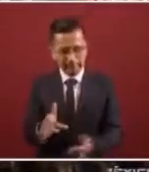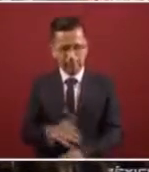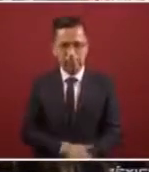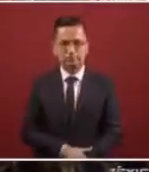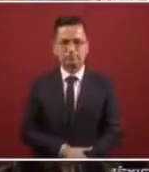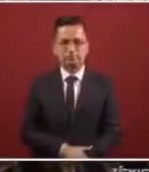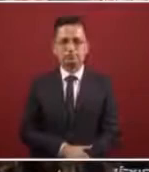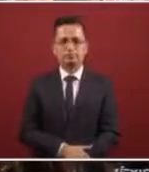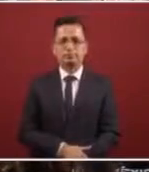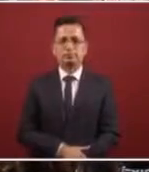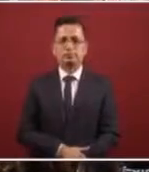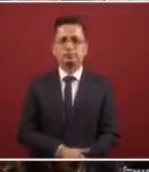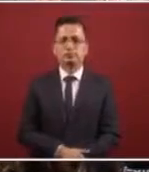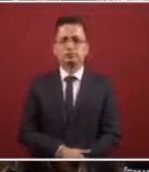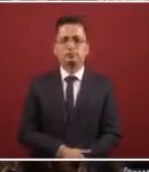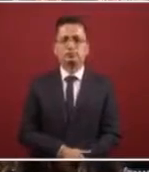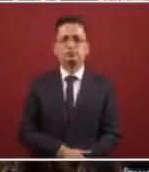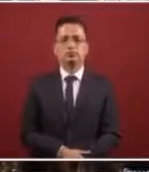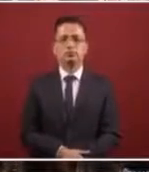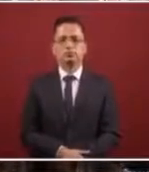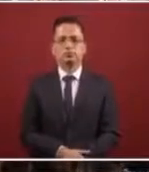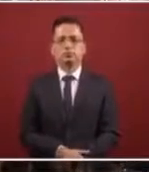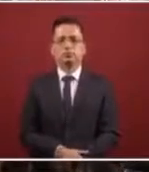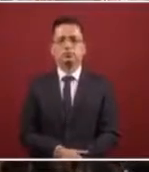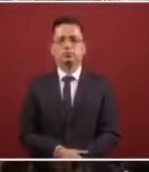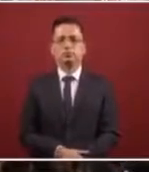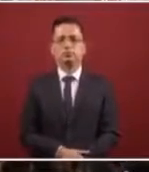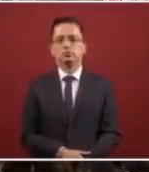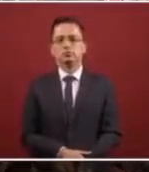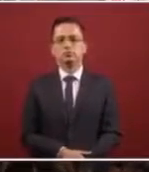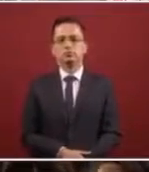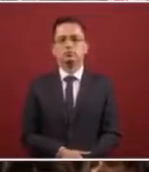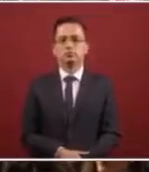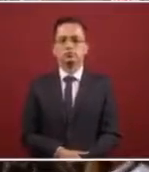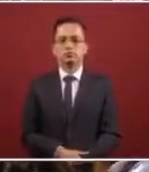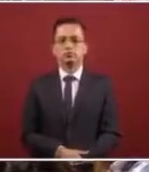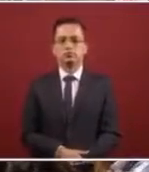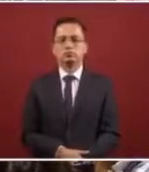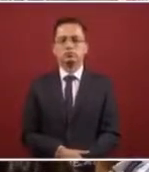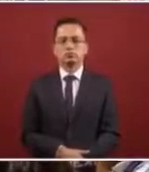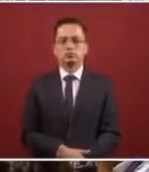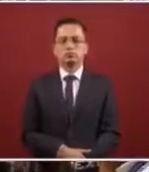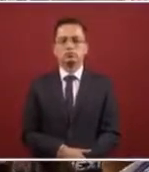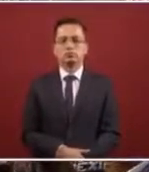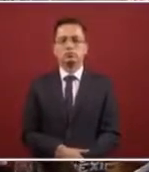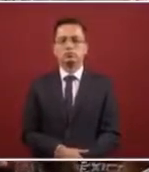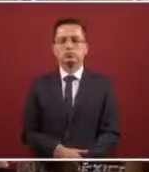¿Alguien más?